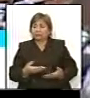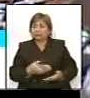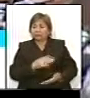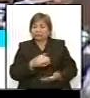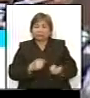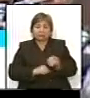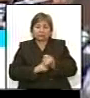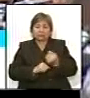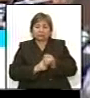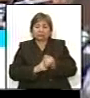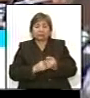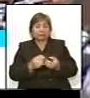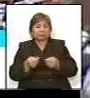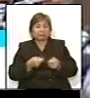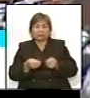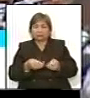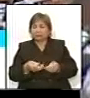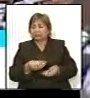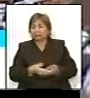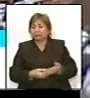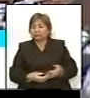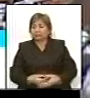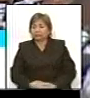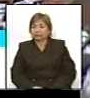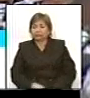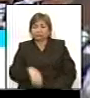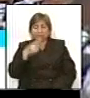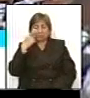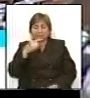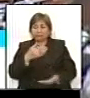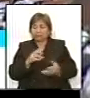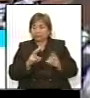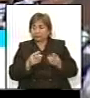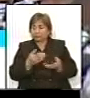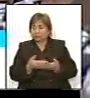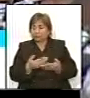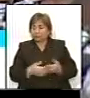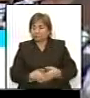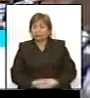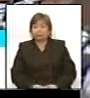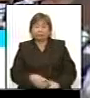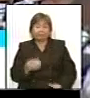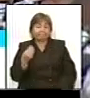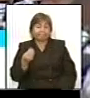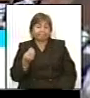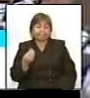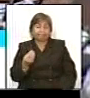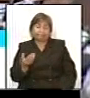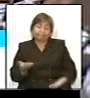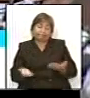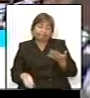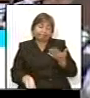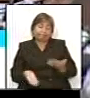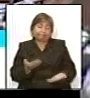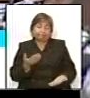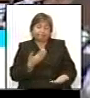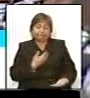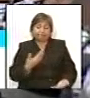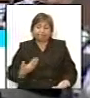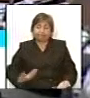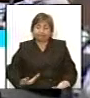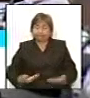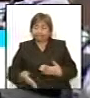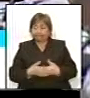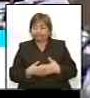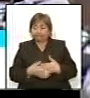apoyo, de convenio acelerado, como decía SBN, para este tipo de casos? Porque, claro, es el Estado saca de